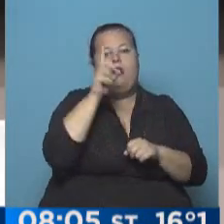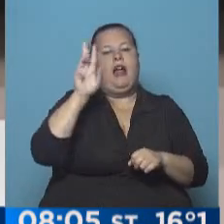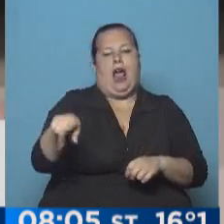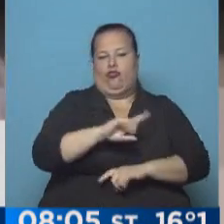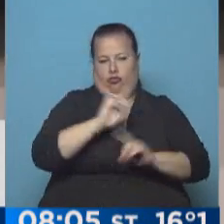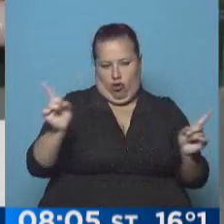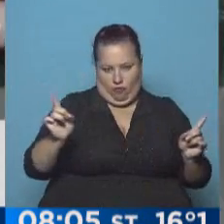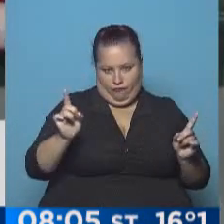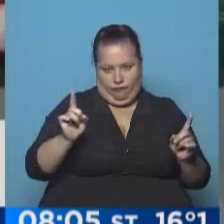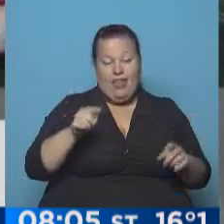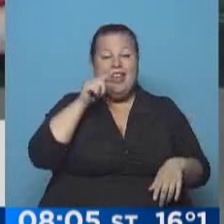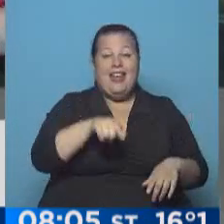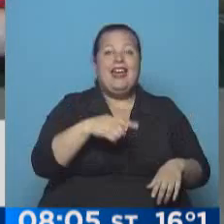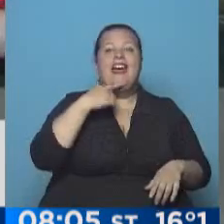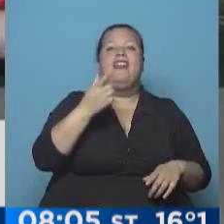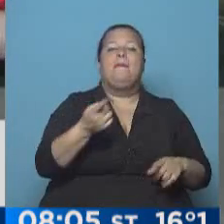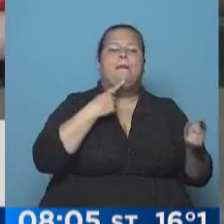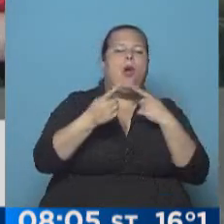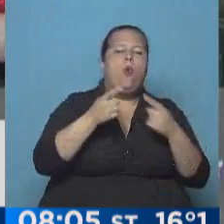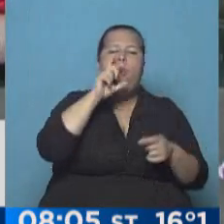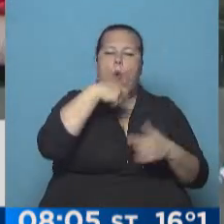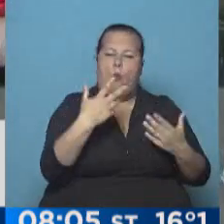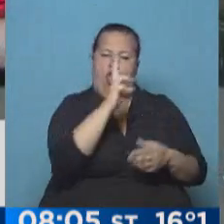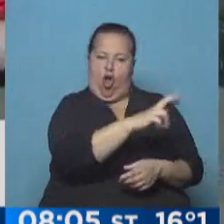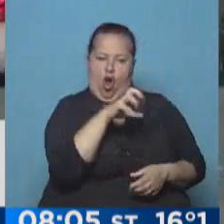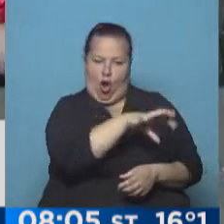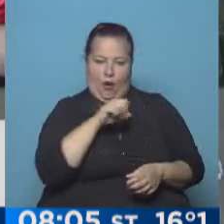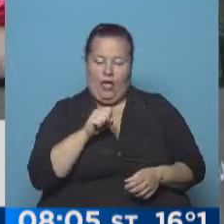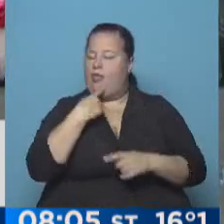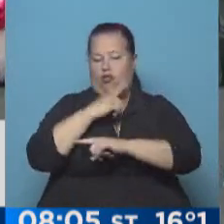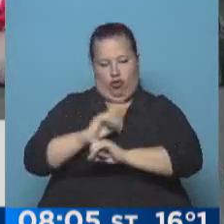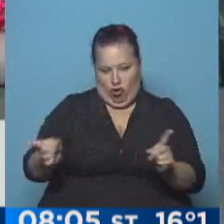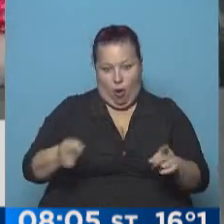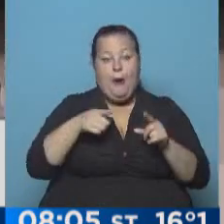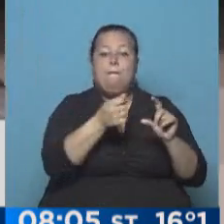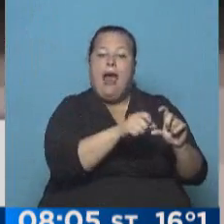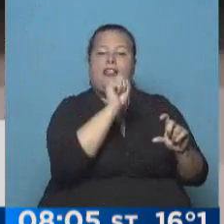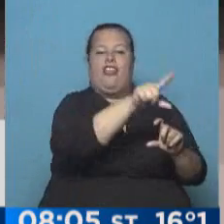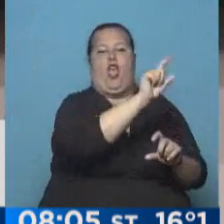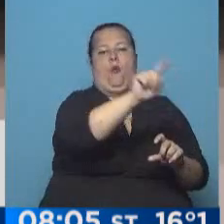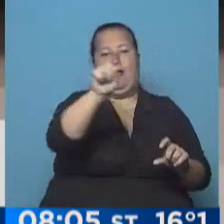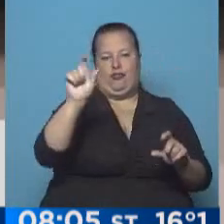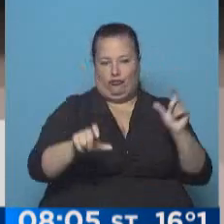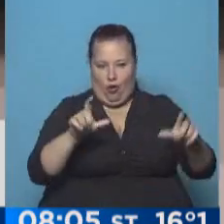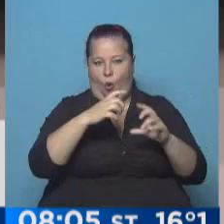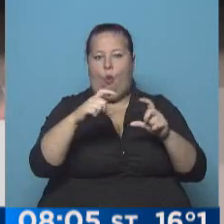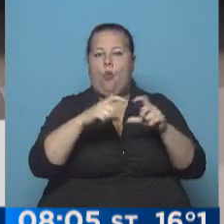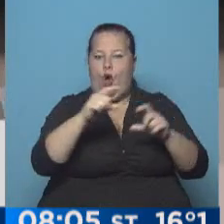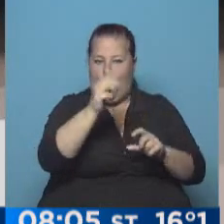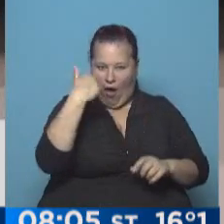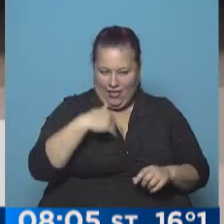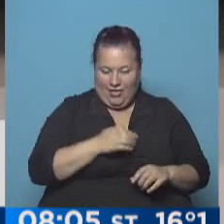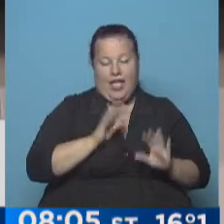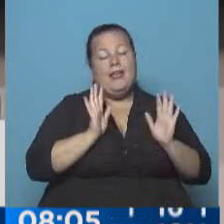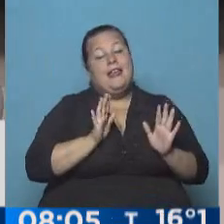lo que les llevaron en consulta es si los buitres podían cobrar rey y dijo que no porque esa y de lo bonitas con esto lo que